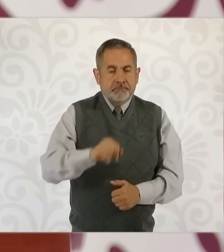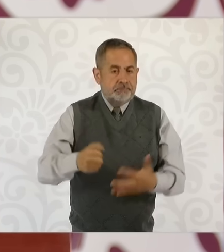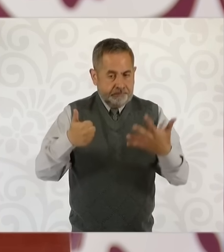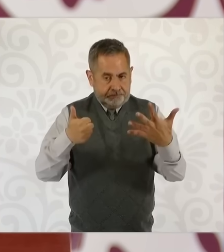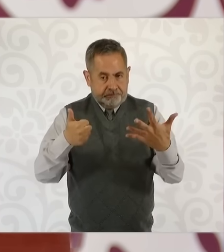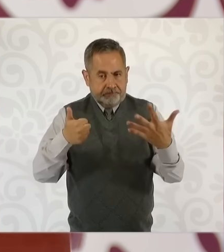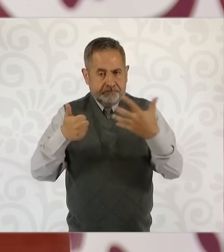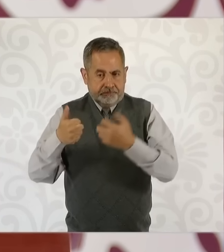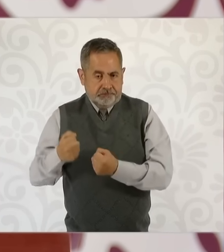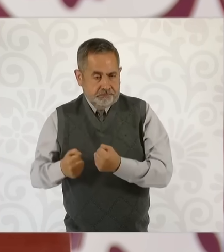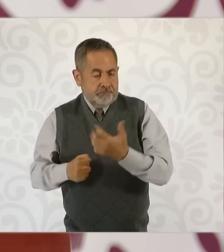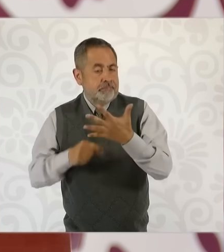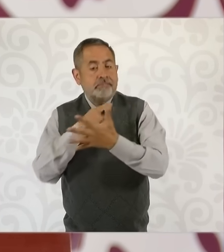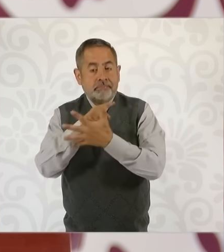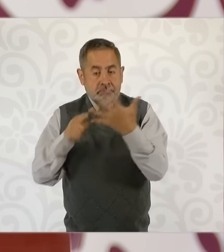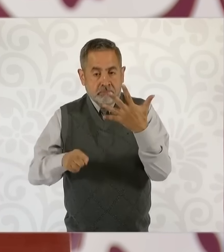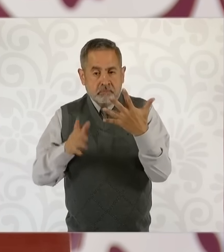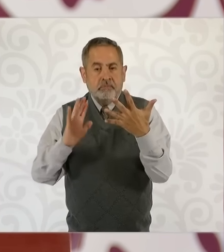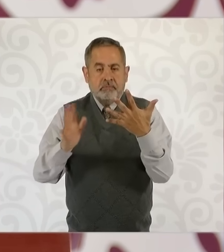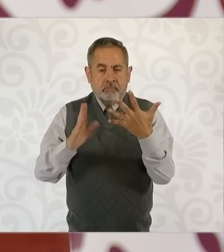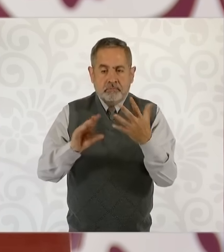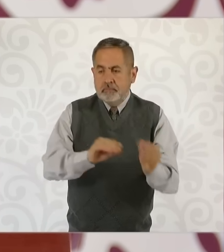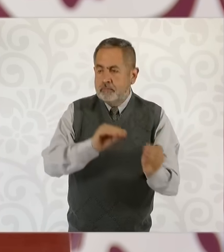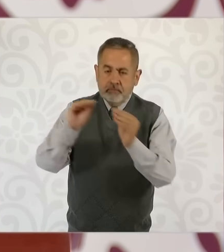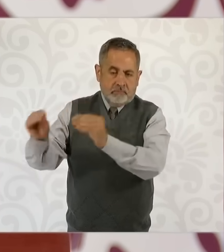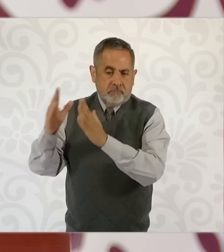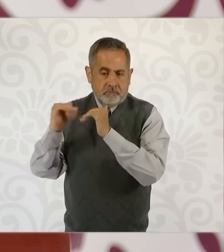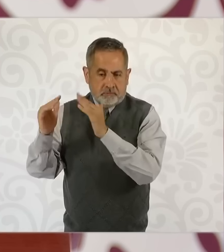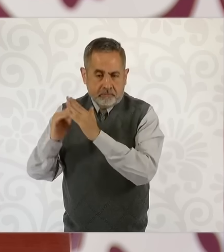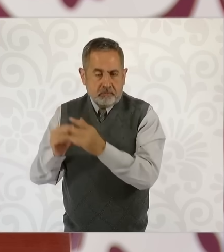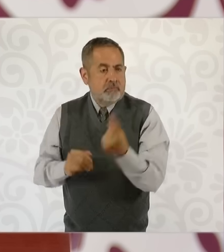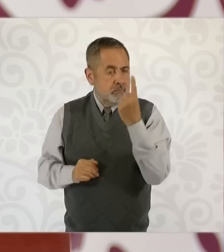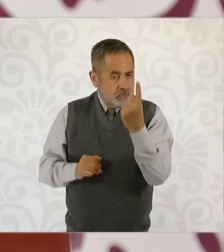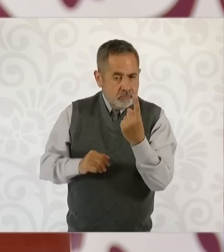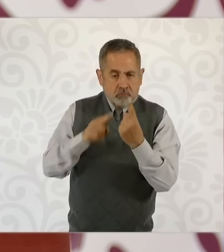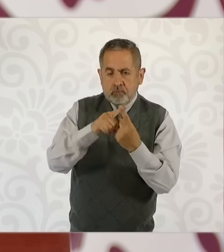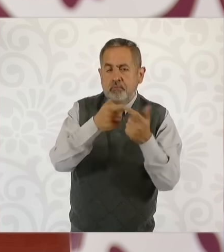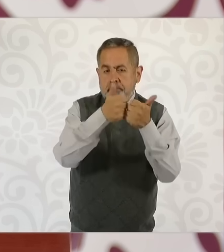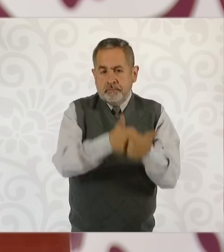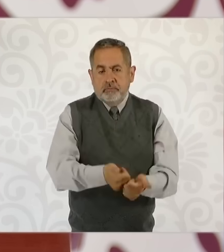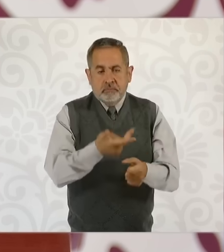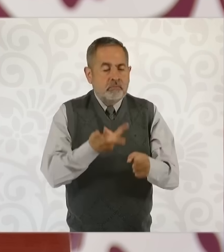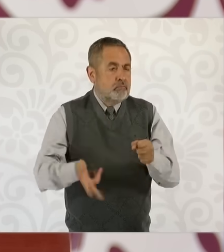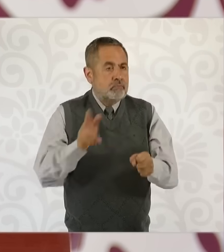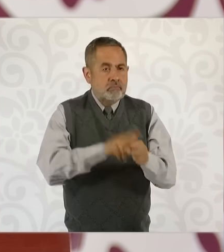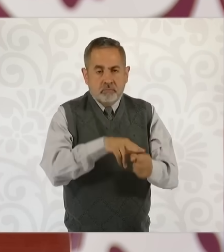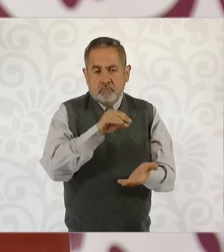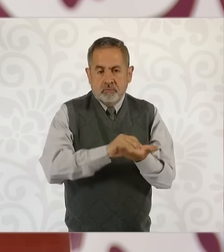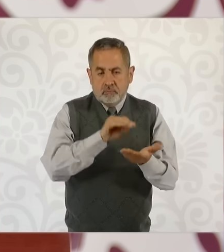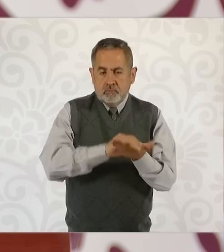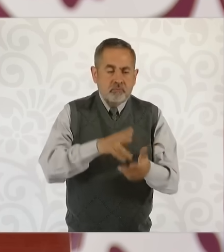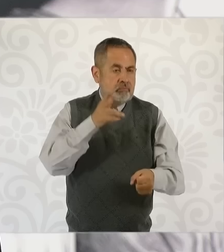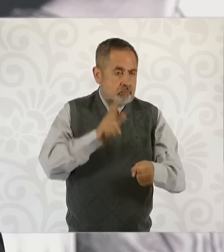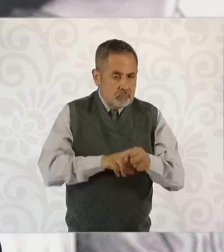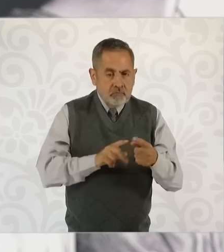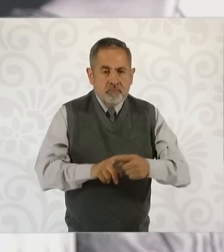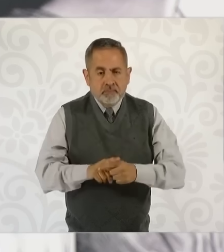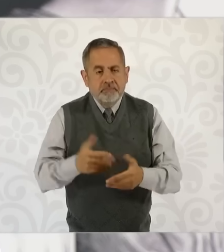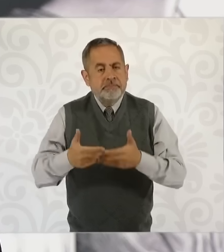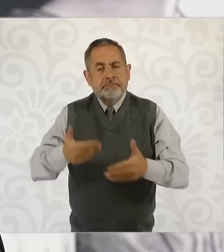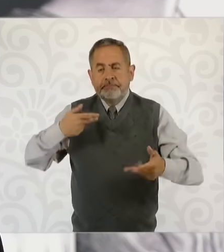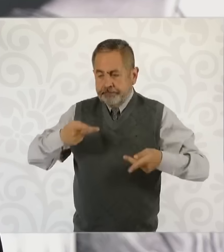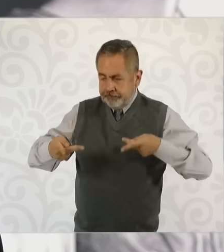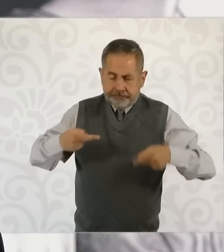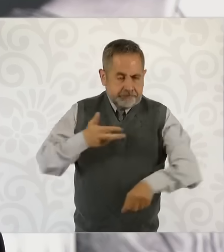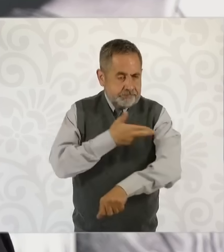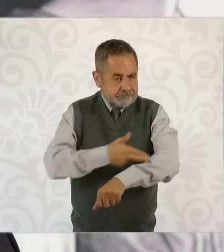en su casa y 1 está hospitalizado. Y ya hay una estrategia para tratar de prevenir y es